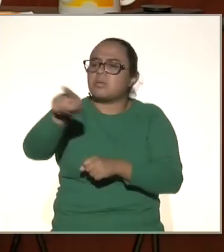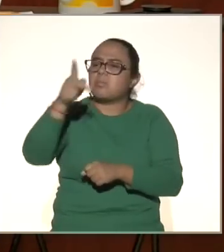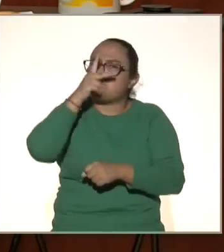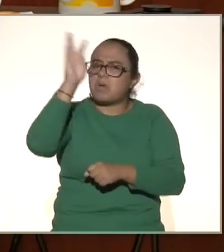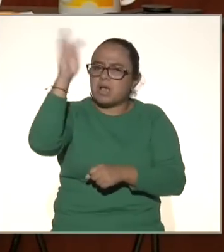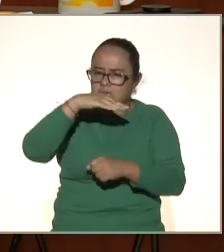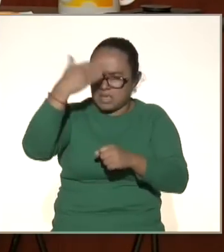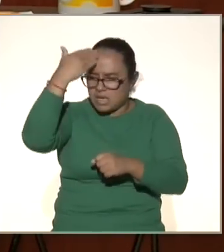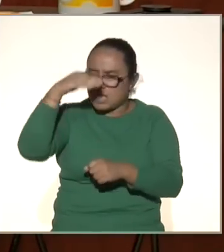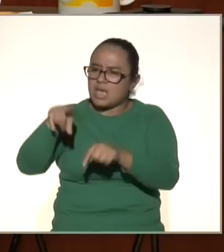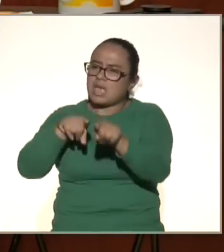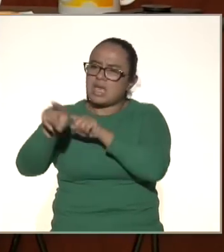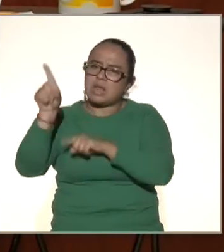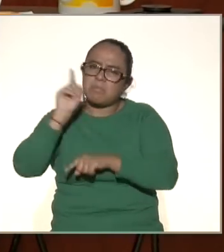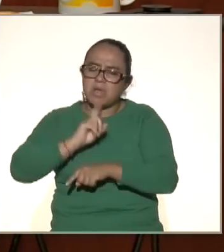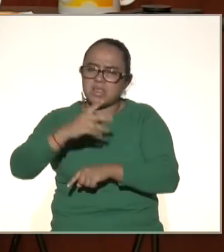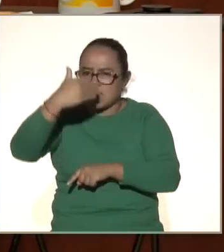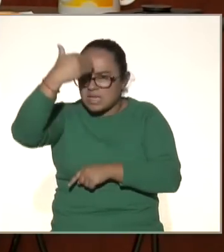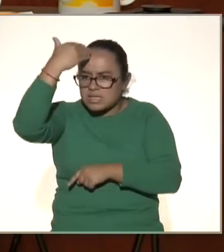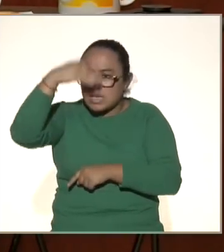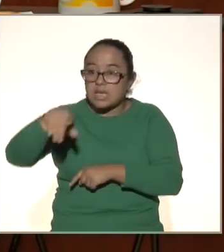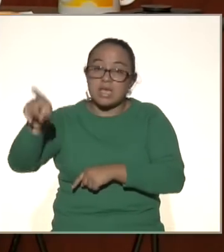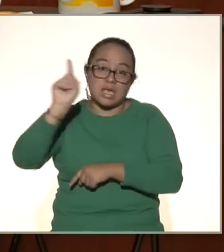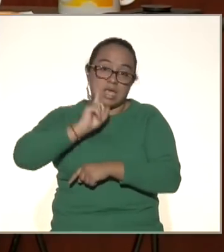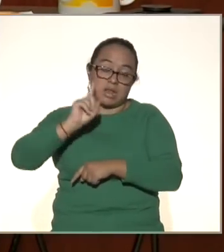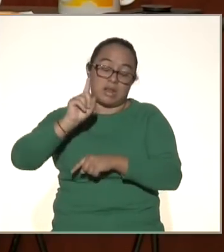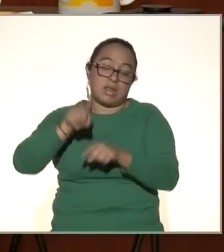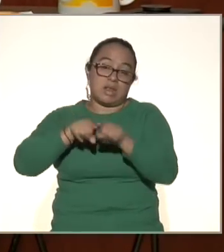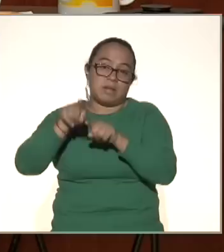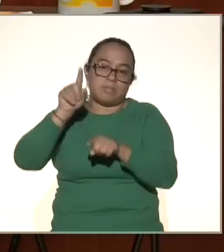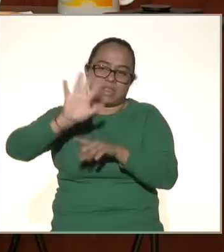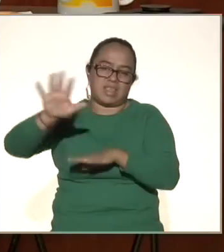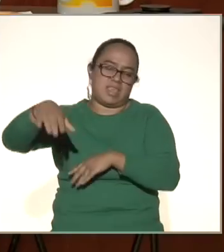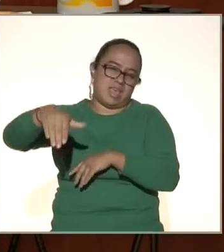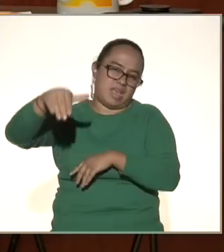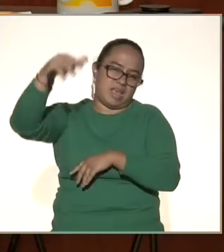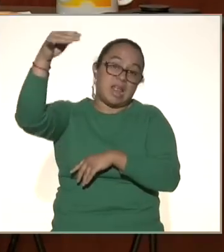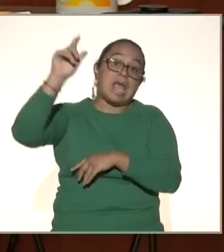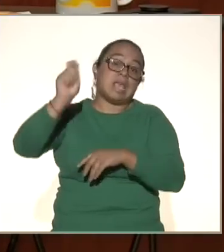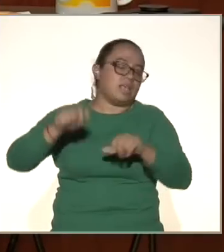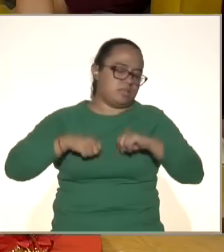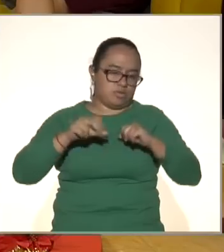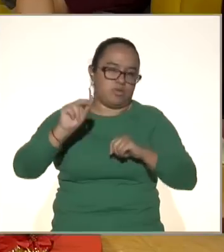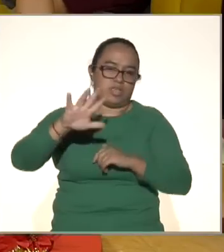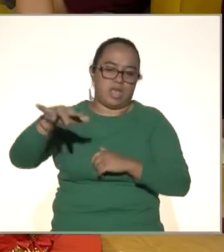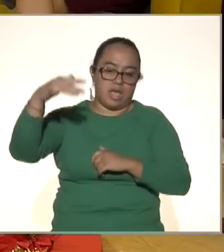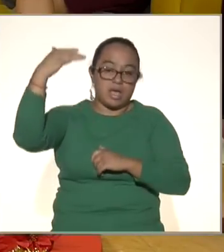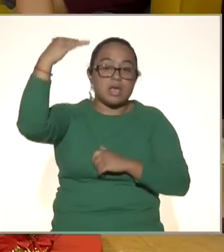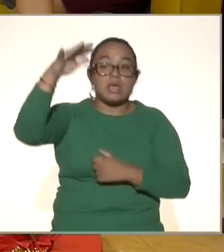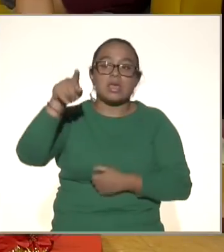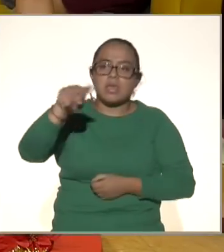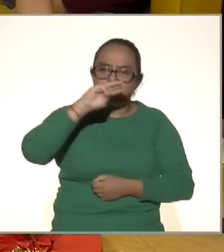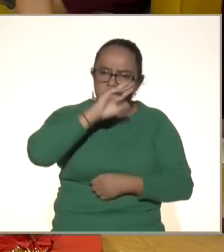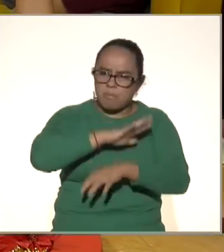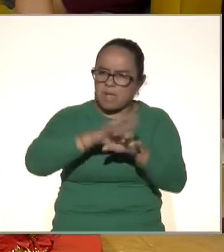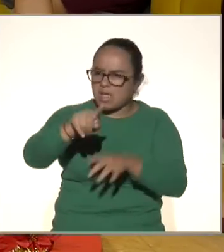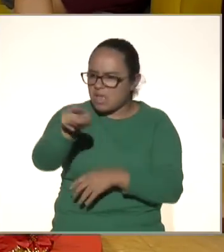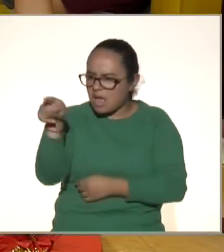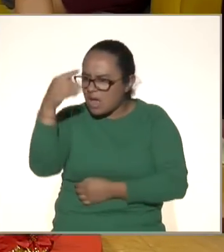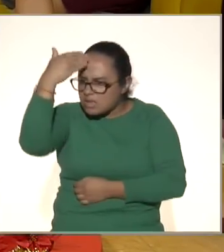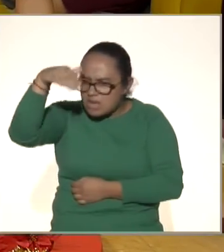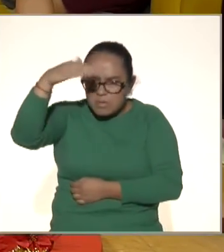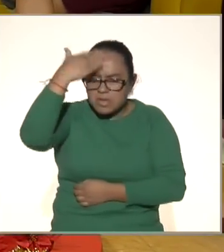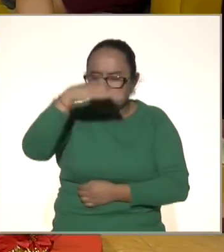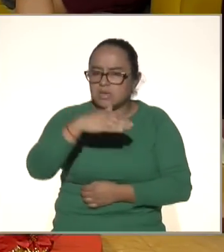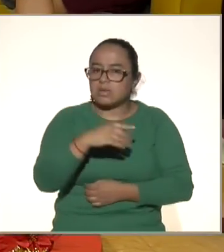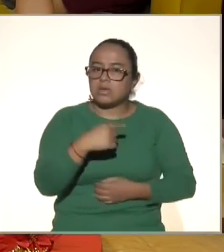sabía, la hermana lo sabía, y estamos hablando que la hermana ya era grande, no estamos hablando de un adolescente, y la mamá también, y creo que más